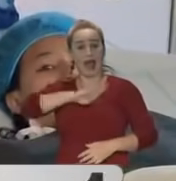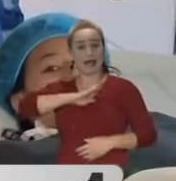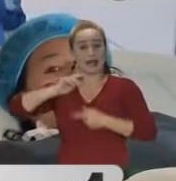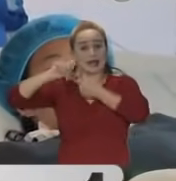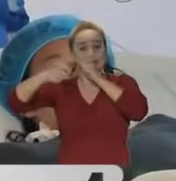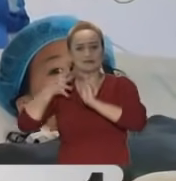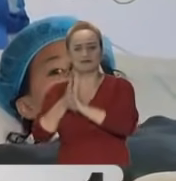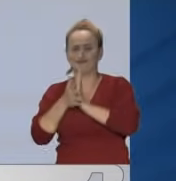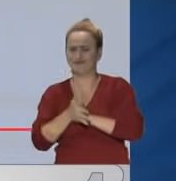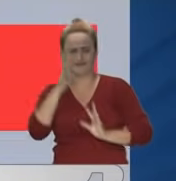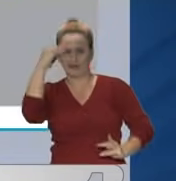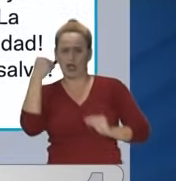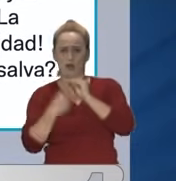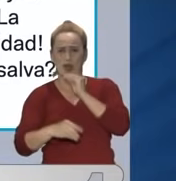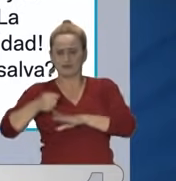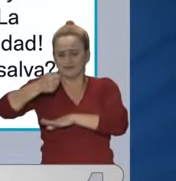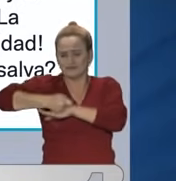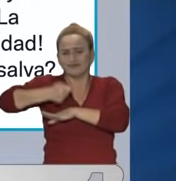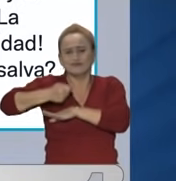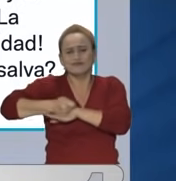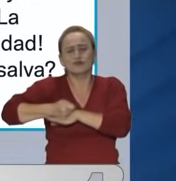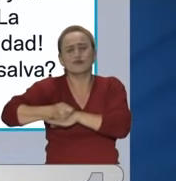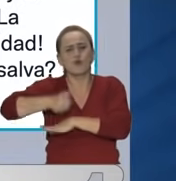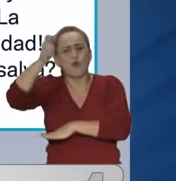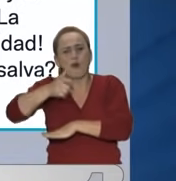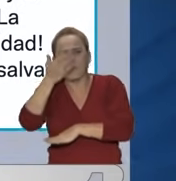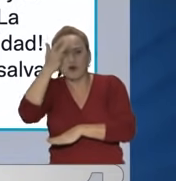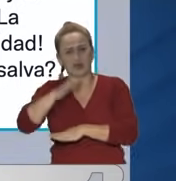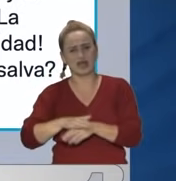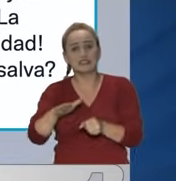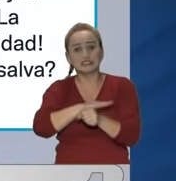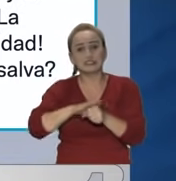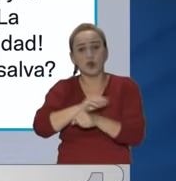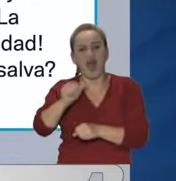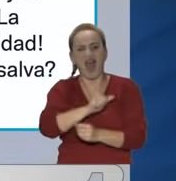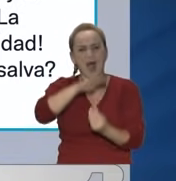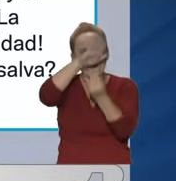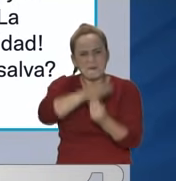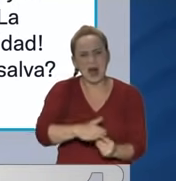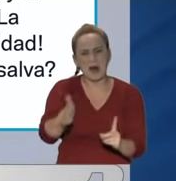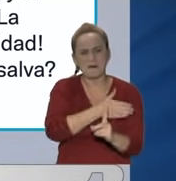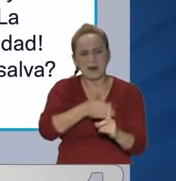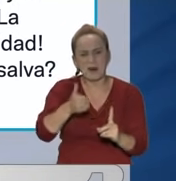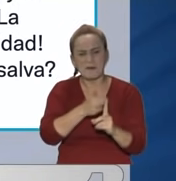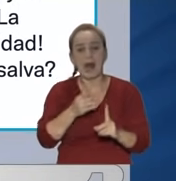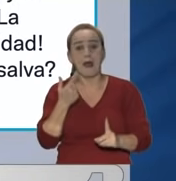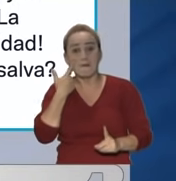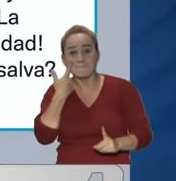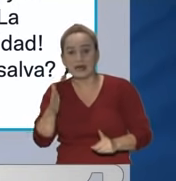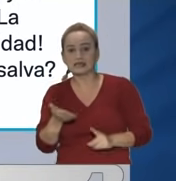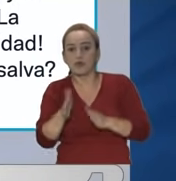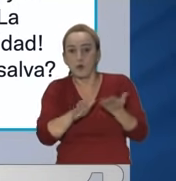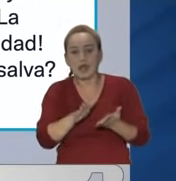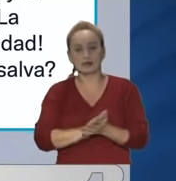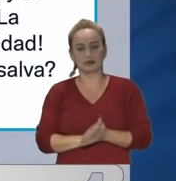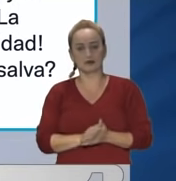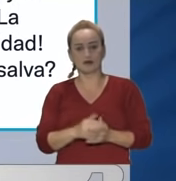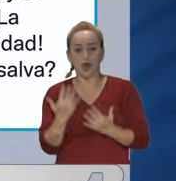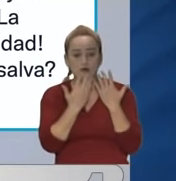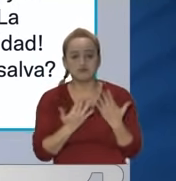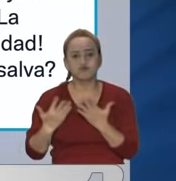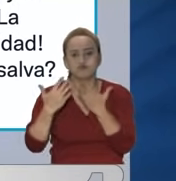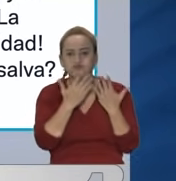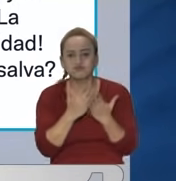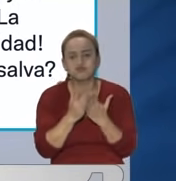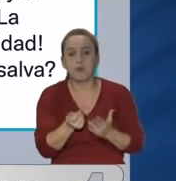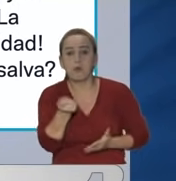López rechazó la decisión del juez. ¿Cómo es posible que un caso de feminicidio con plena evidencia de un hombre que quema a su pareja y la tiene entre la